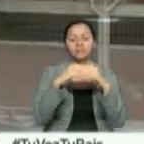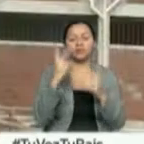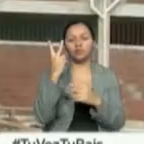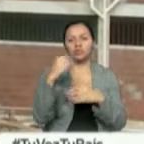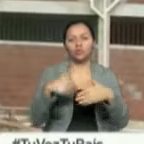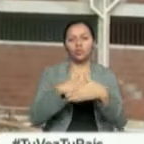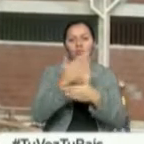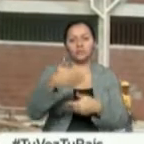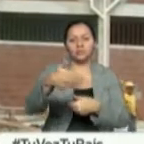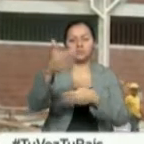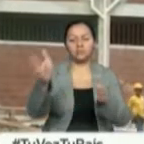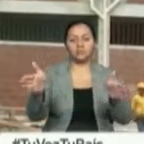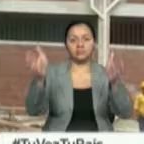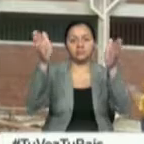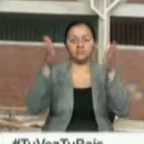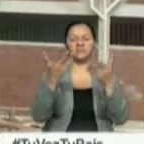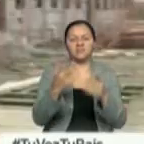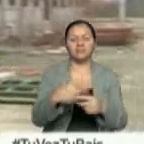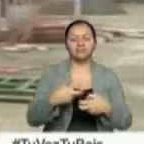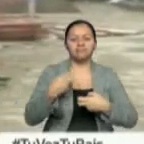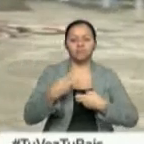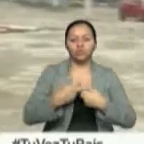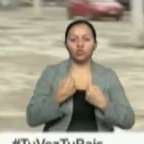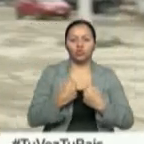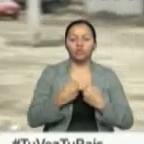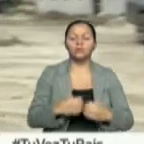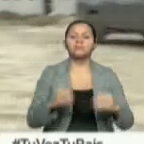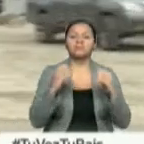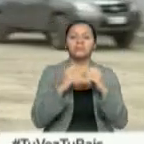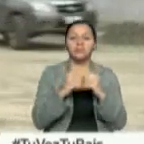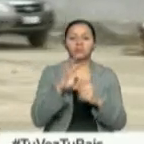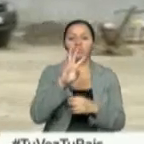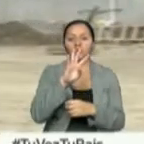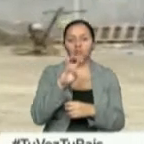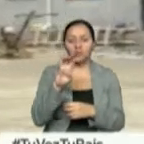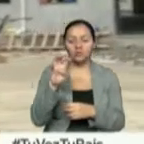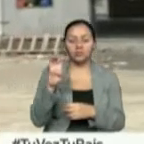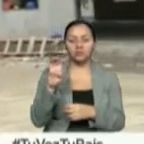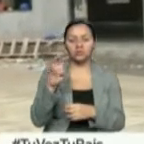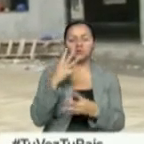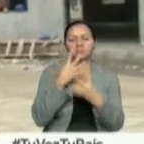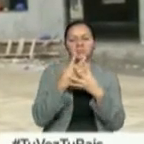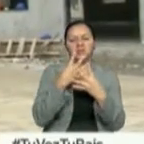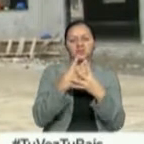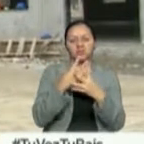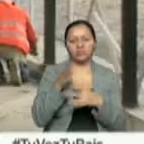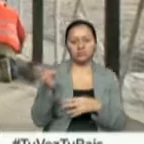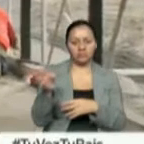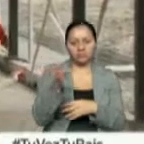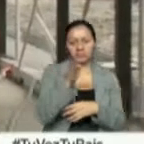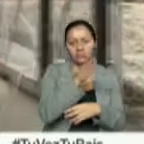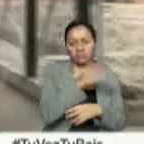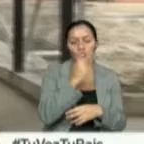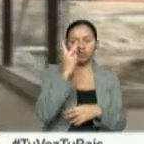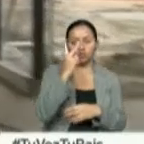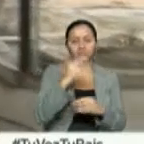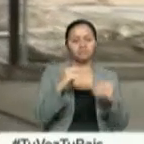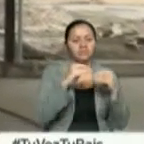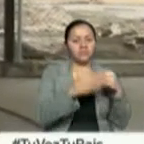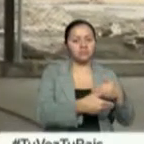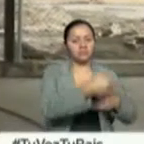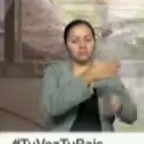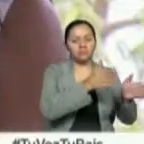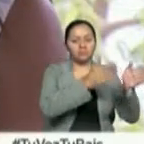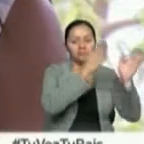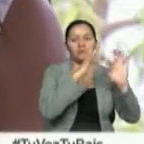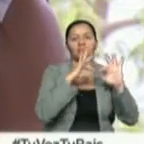de hormigón prefabricado de alta resistencia con capacidad para 400 internos cada uno y dos pabellones más para visitas